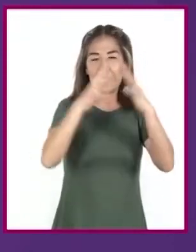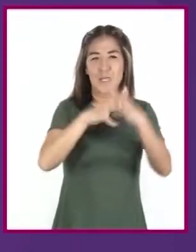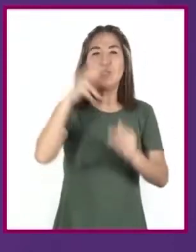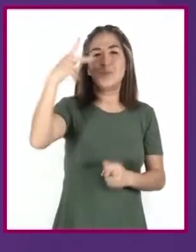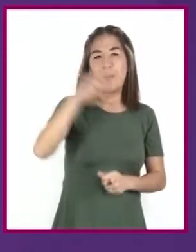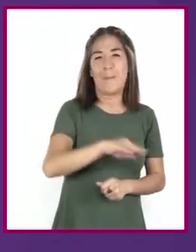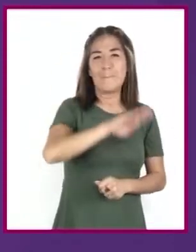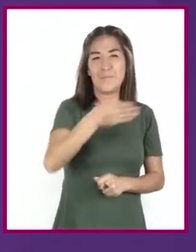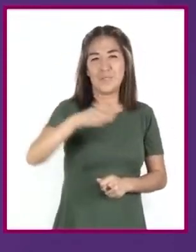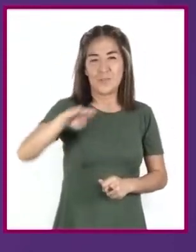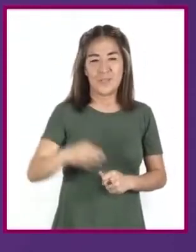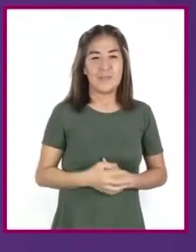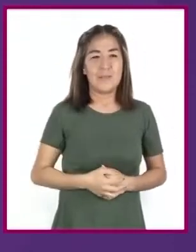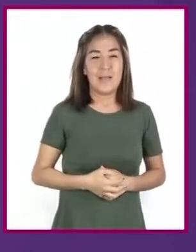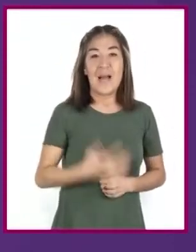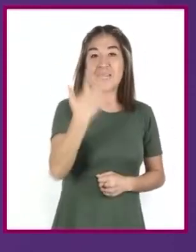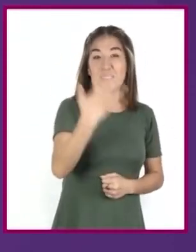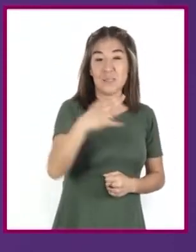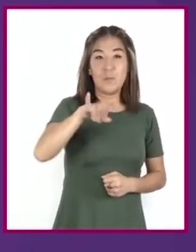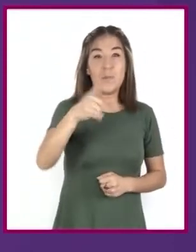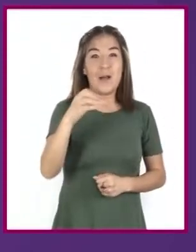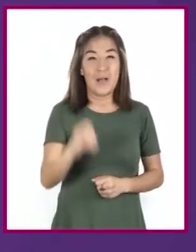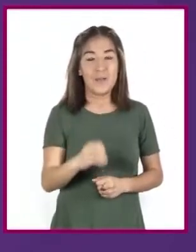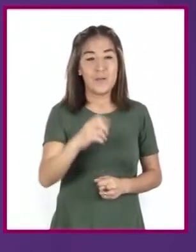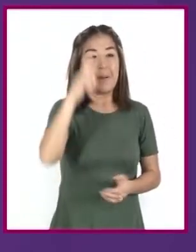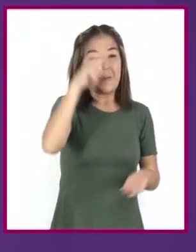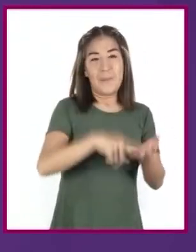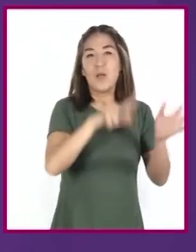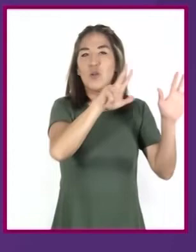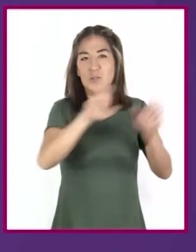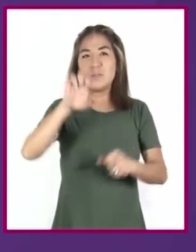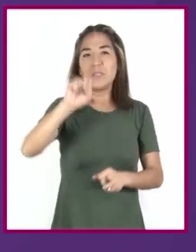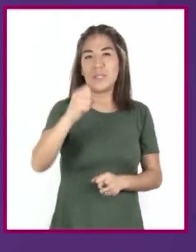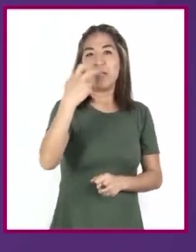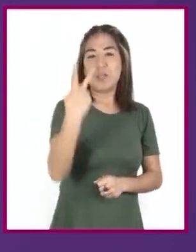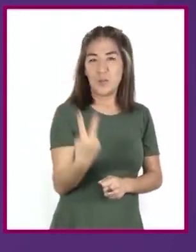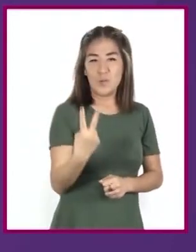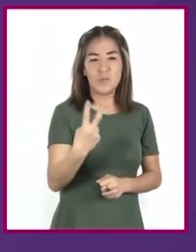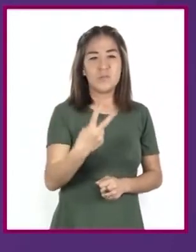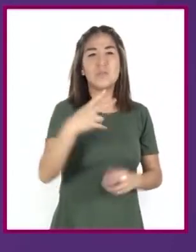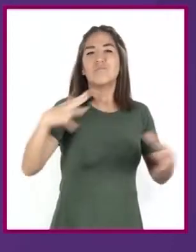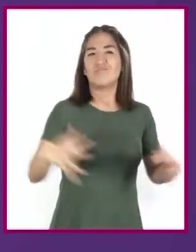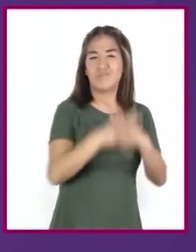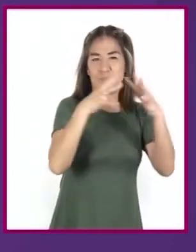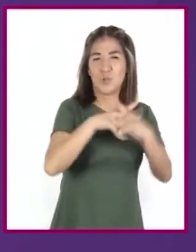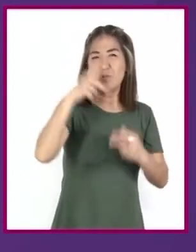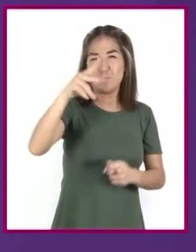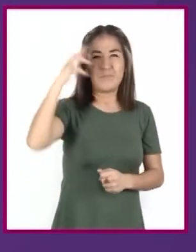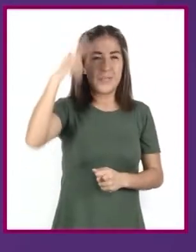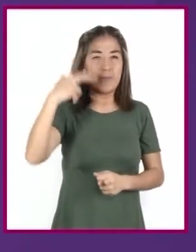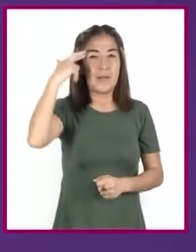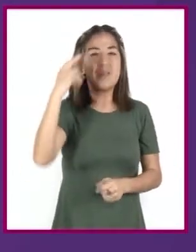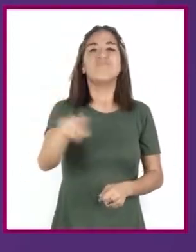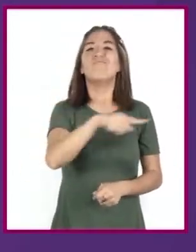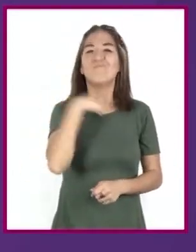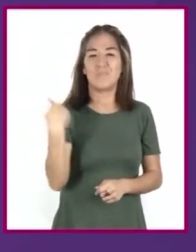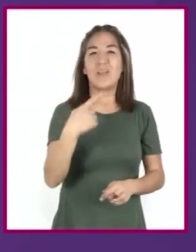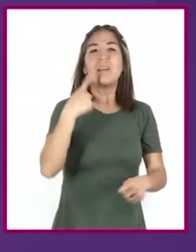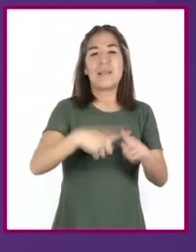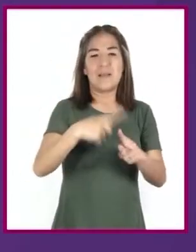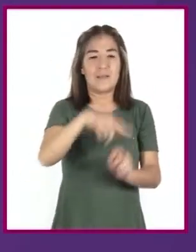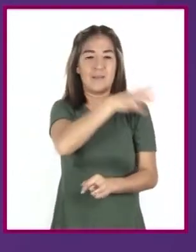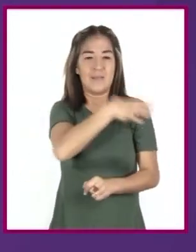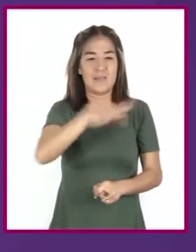Michoacán. El 5 de mayo de 1862, las tropas imperialistas fueron derrotadas por el general